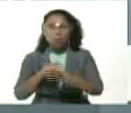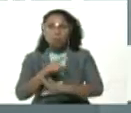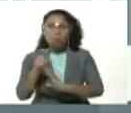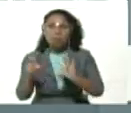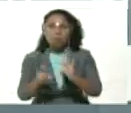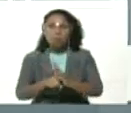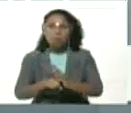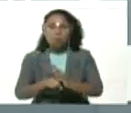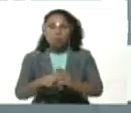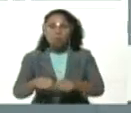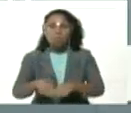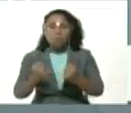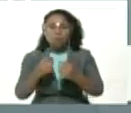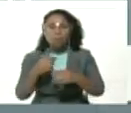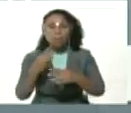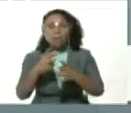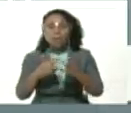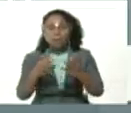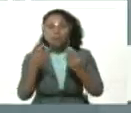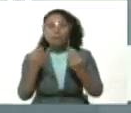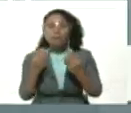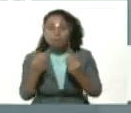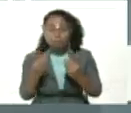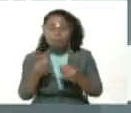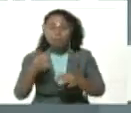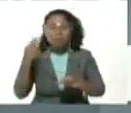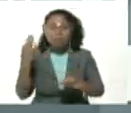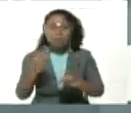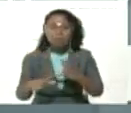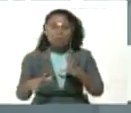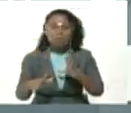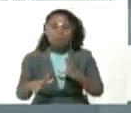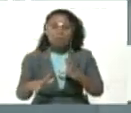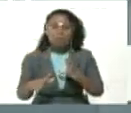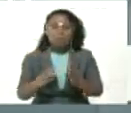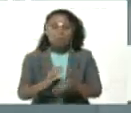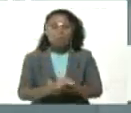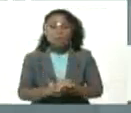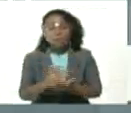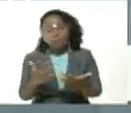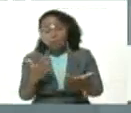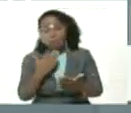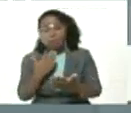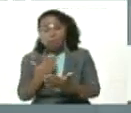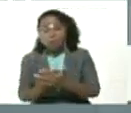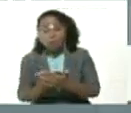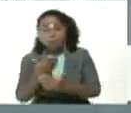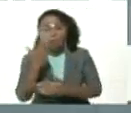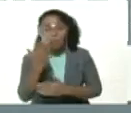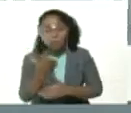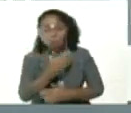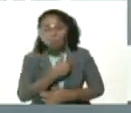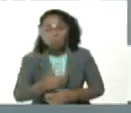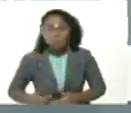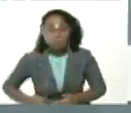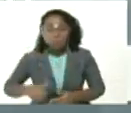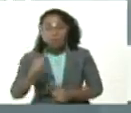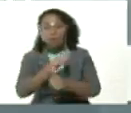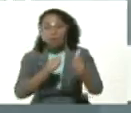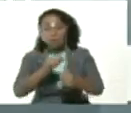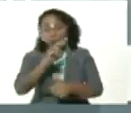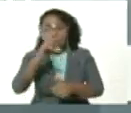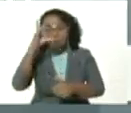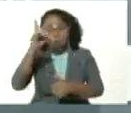Los daños materiales sí son muy muy considerables, y agradezco a usted, presidente, a la vicepresidenta